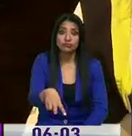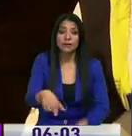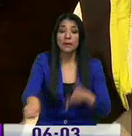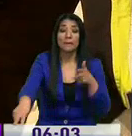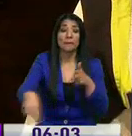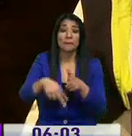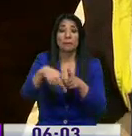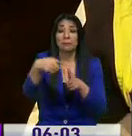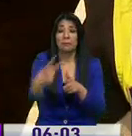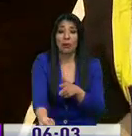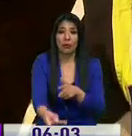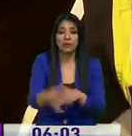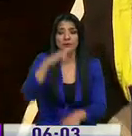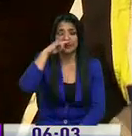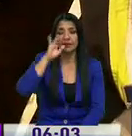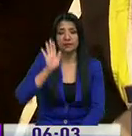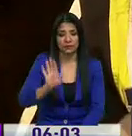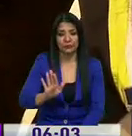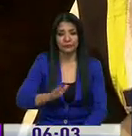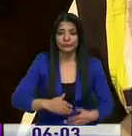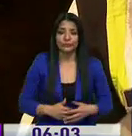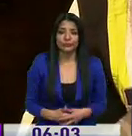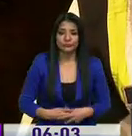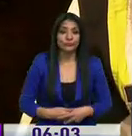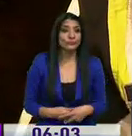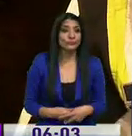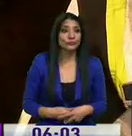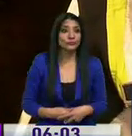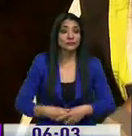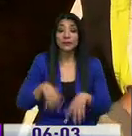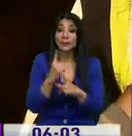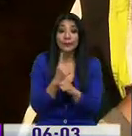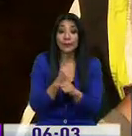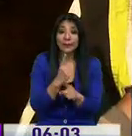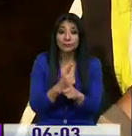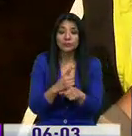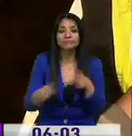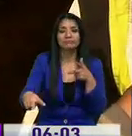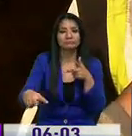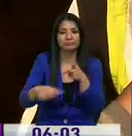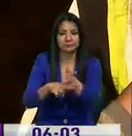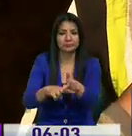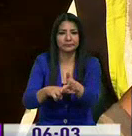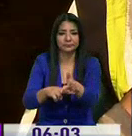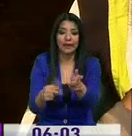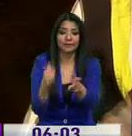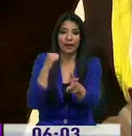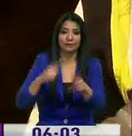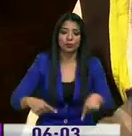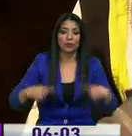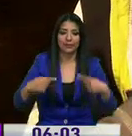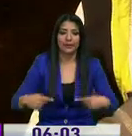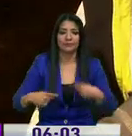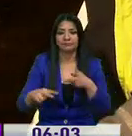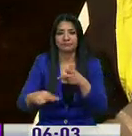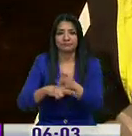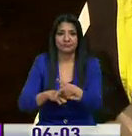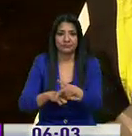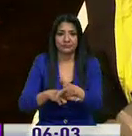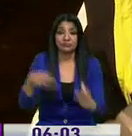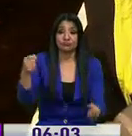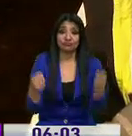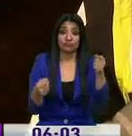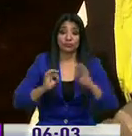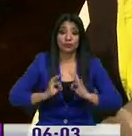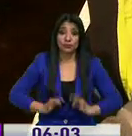impacta el menor el cual procede a pasar con sus ruedas posteriores al niño el conductor al momento va a